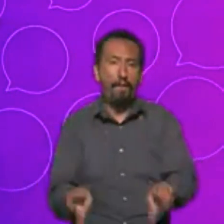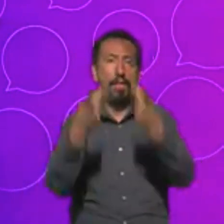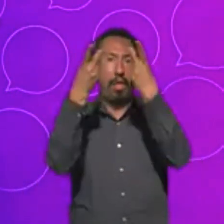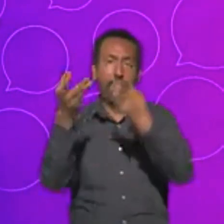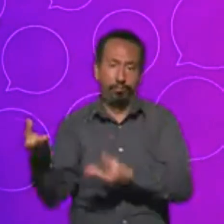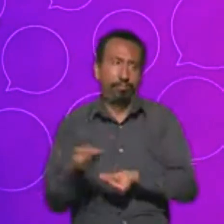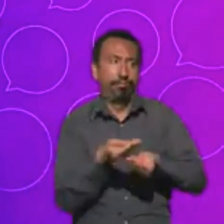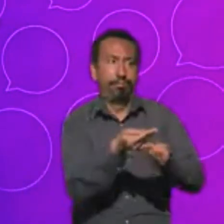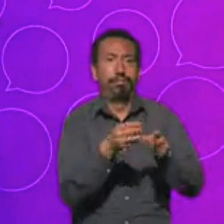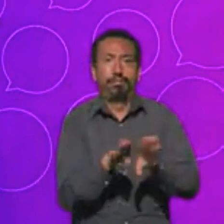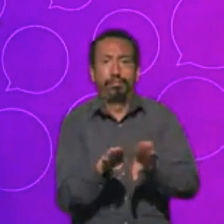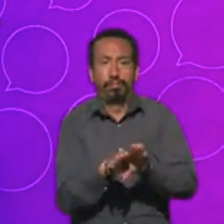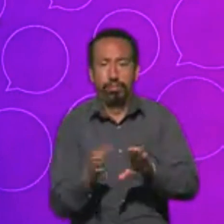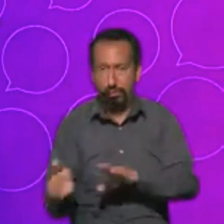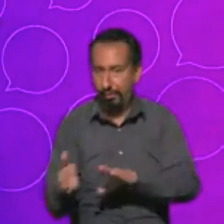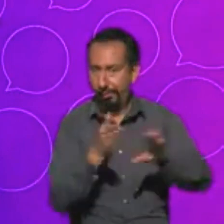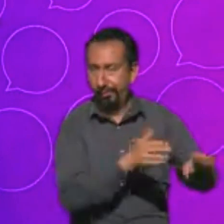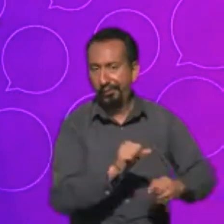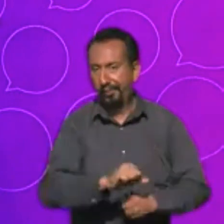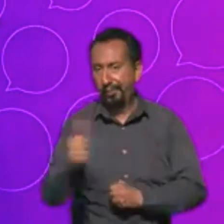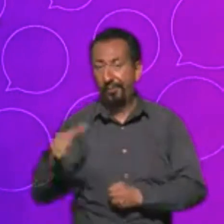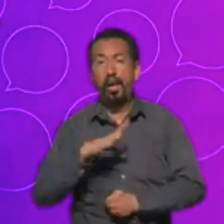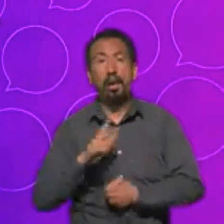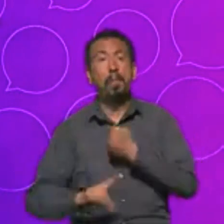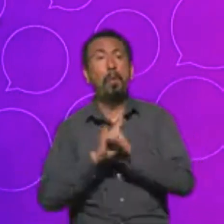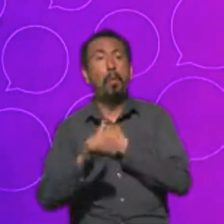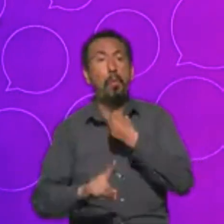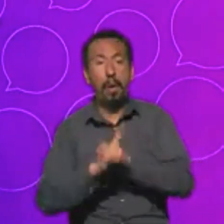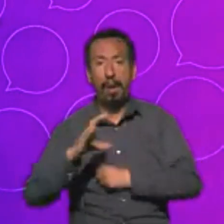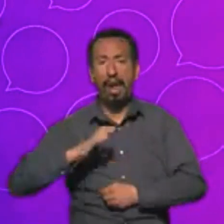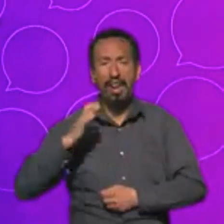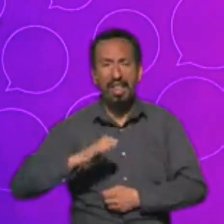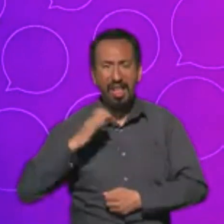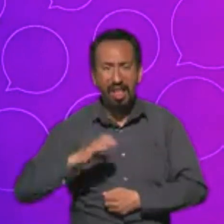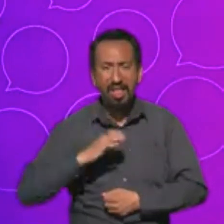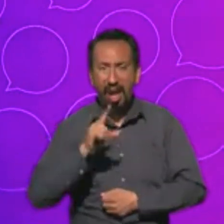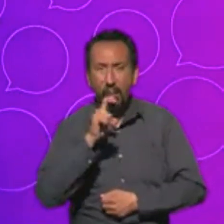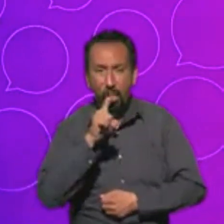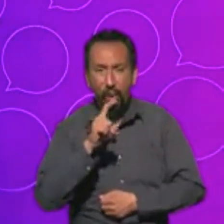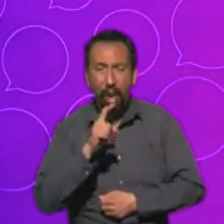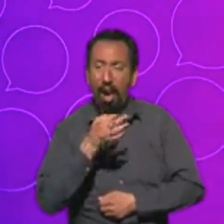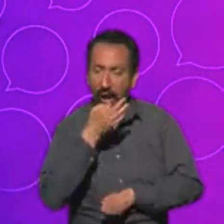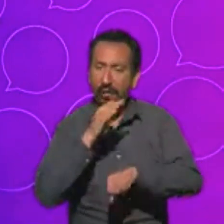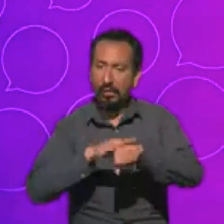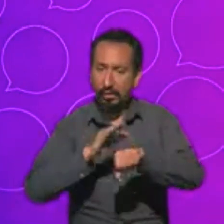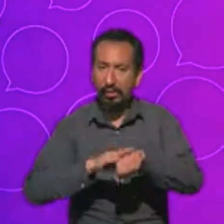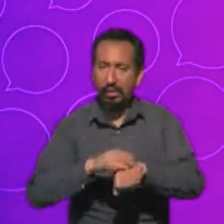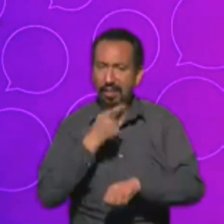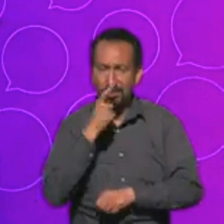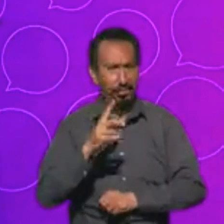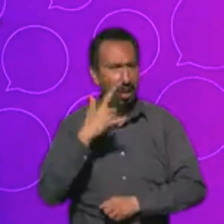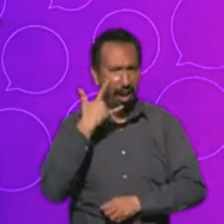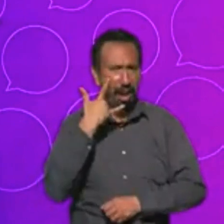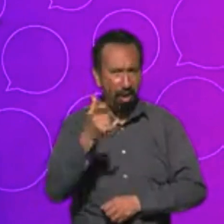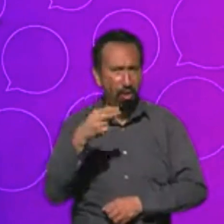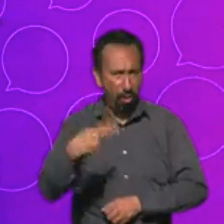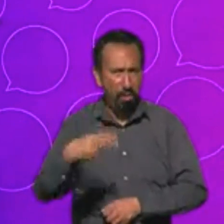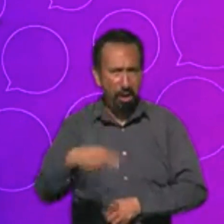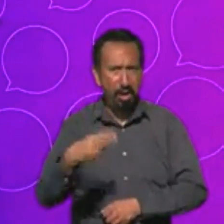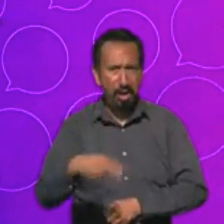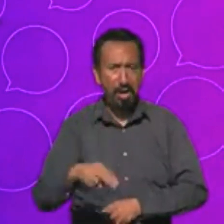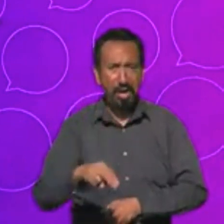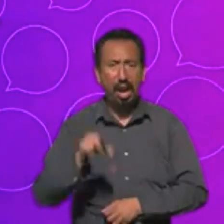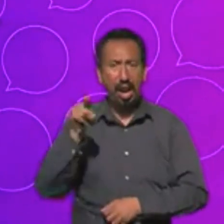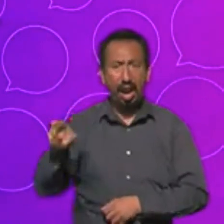humap este Tenemos también problemas de mala calidad como ya lo han mencionado inclusive voy a decir un término que va a llamar la atención Pero tenemos a veces agua